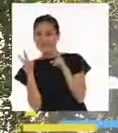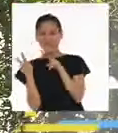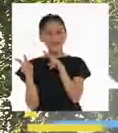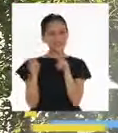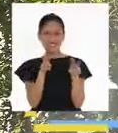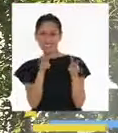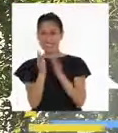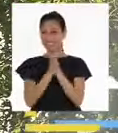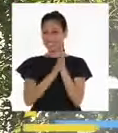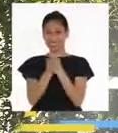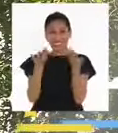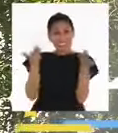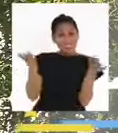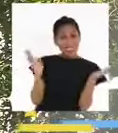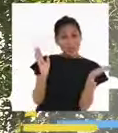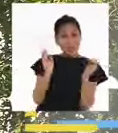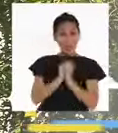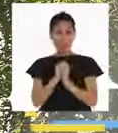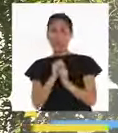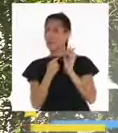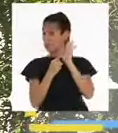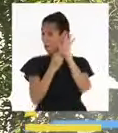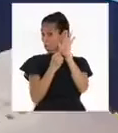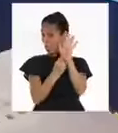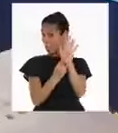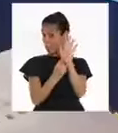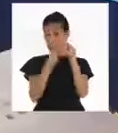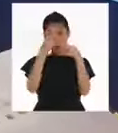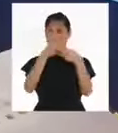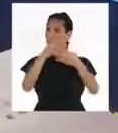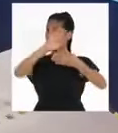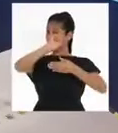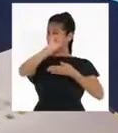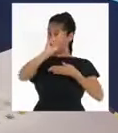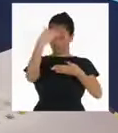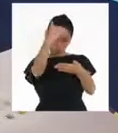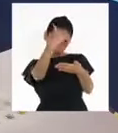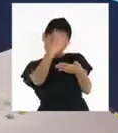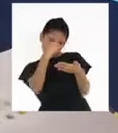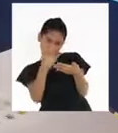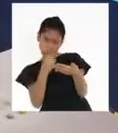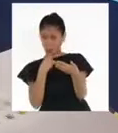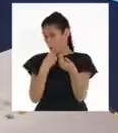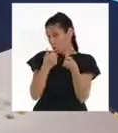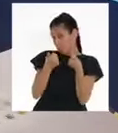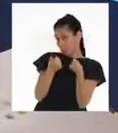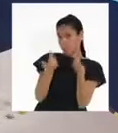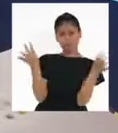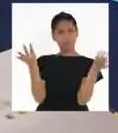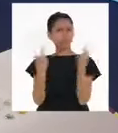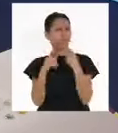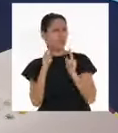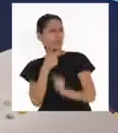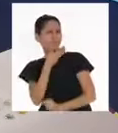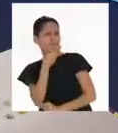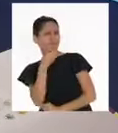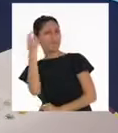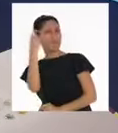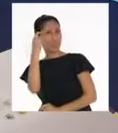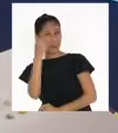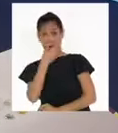¿Y si las ponemos en una lista? No es mala idea, pero creo que sería mejor